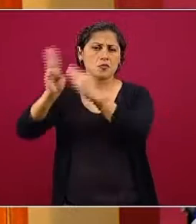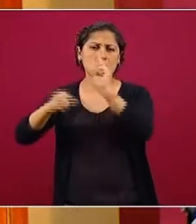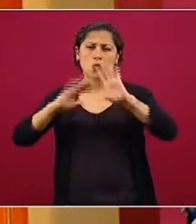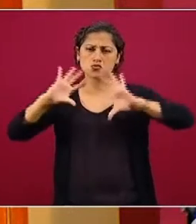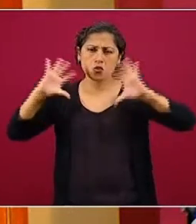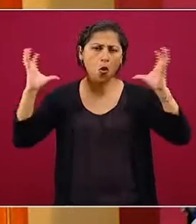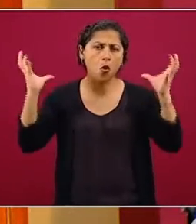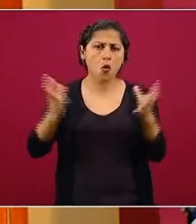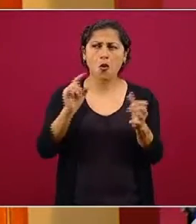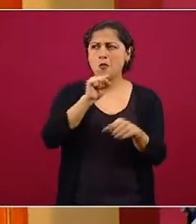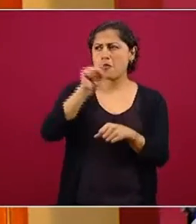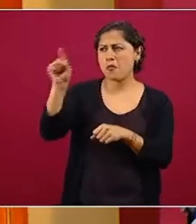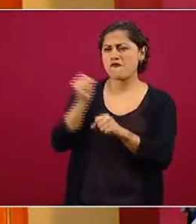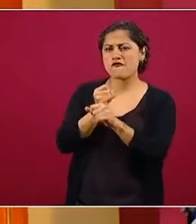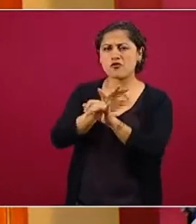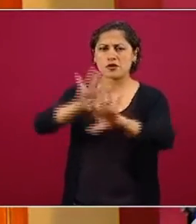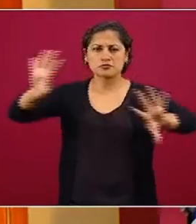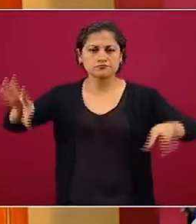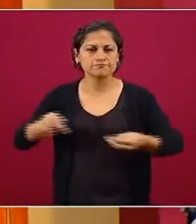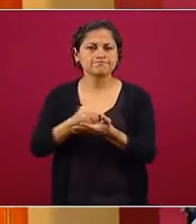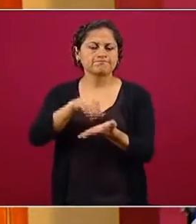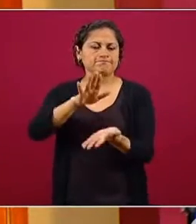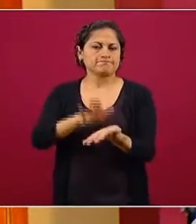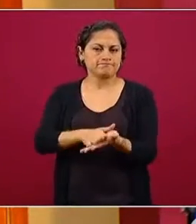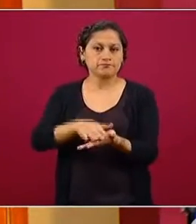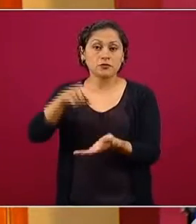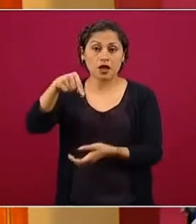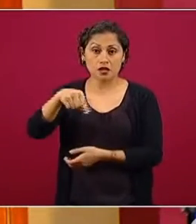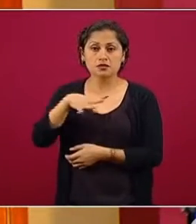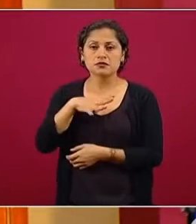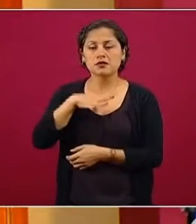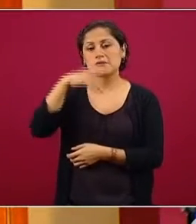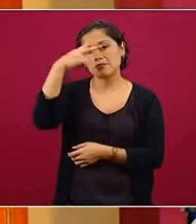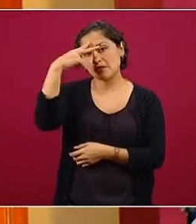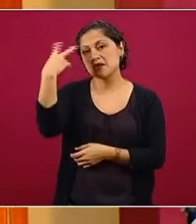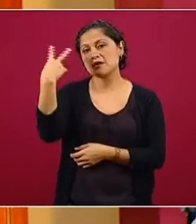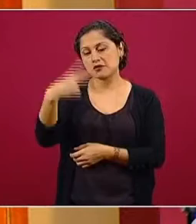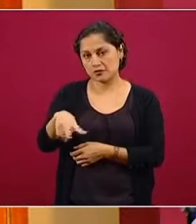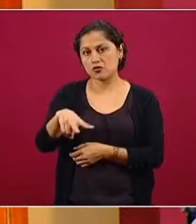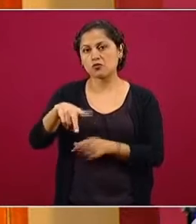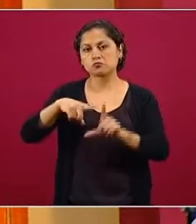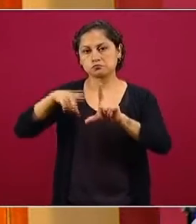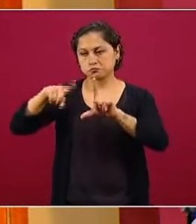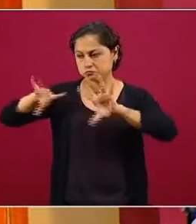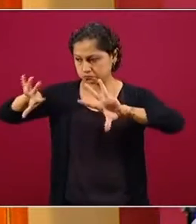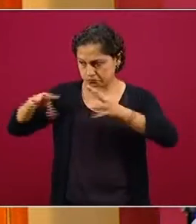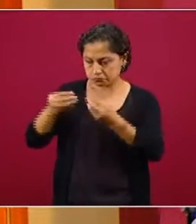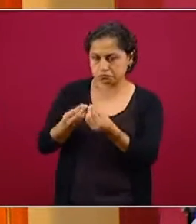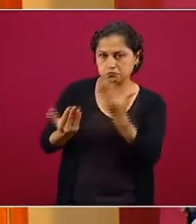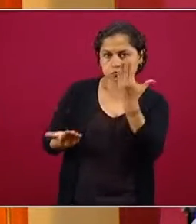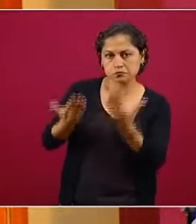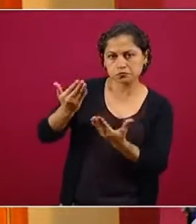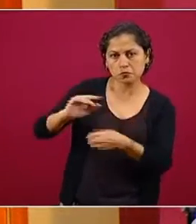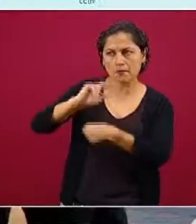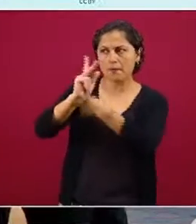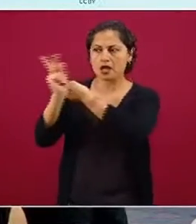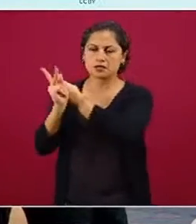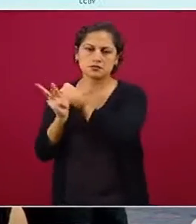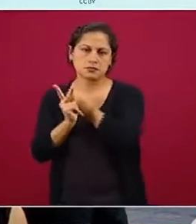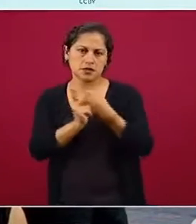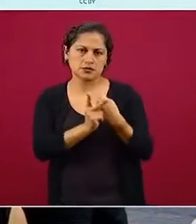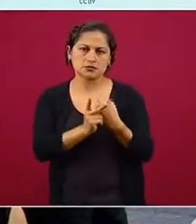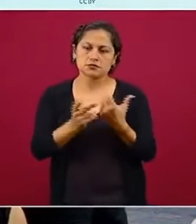epidemia en todo el mundo. Viene México representado en todas las gráficas junto con los demás países. Vienen casi